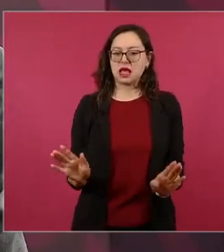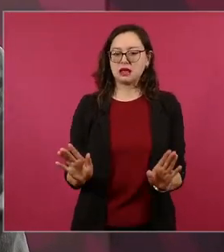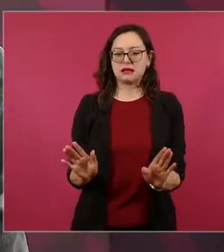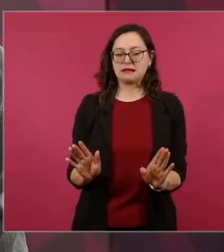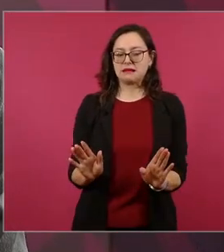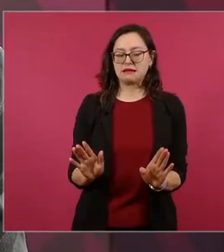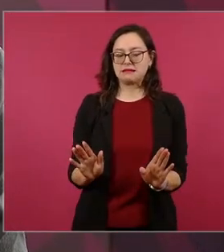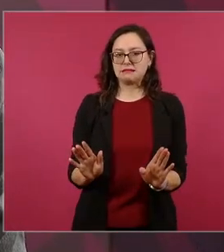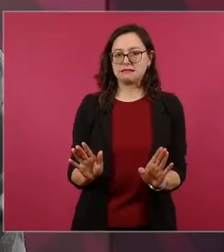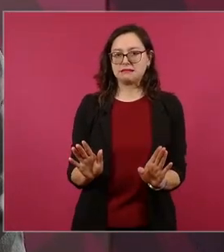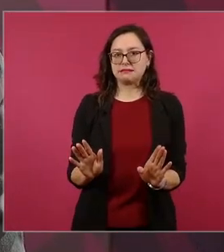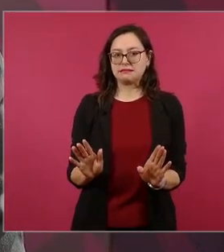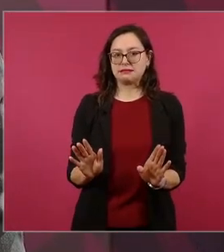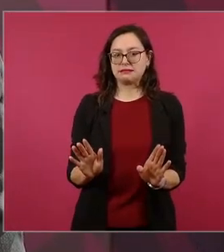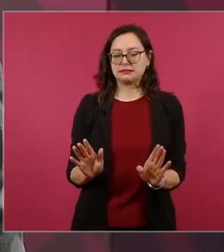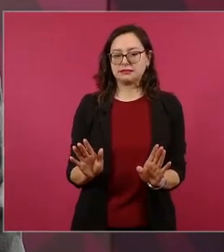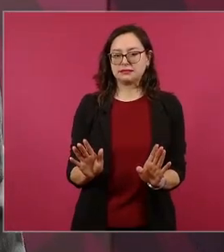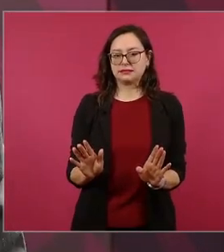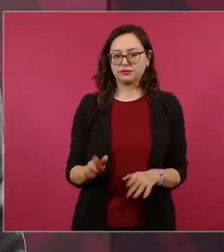democracia